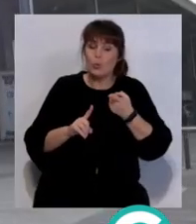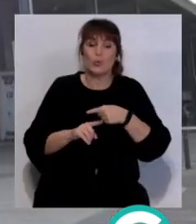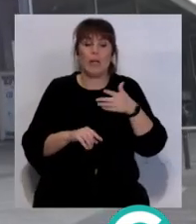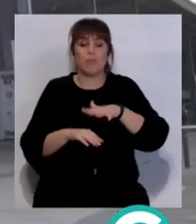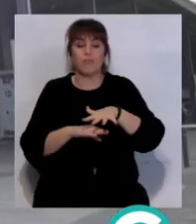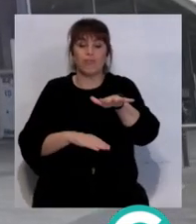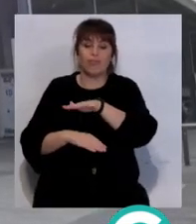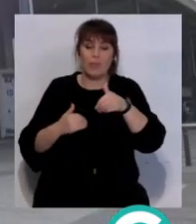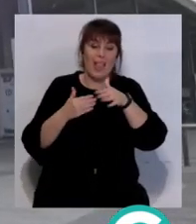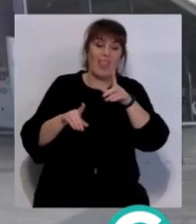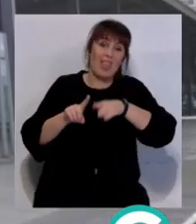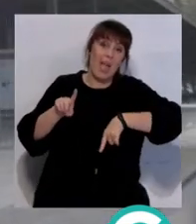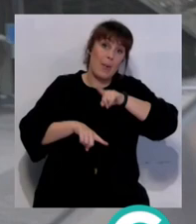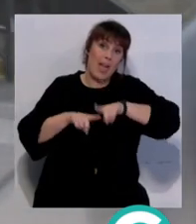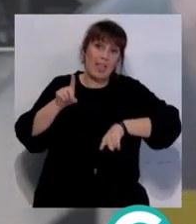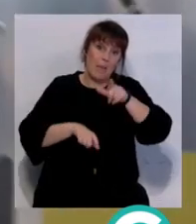instalaciones en función de la demanda.